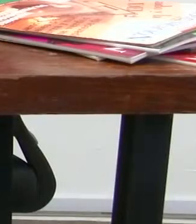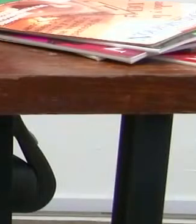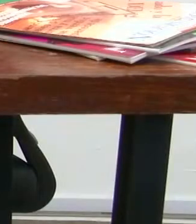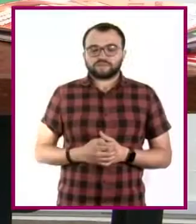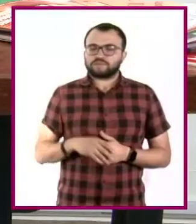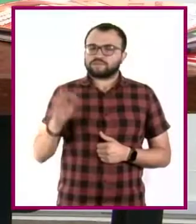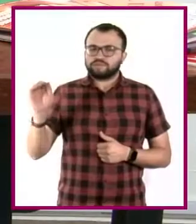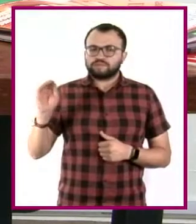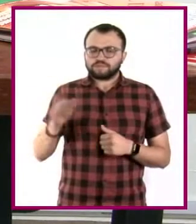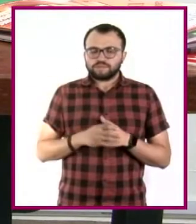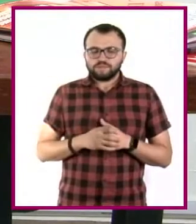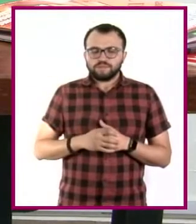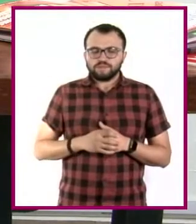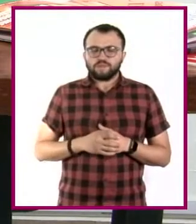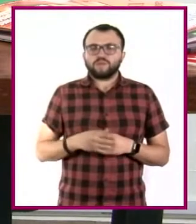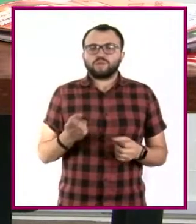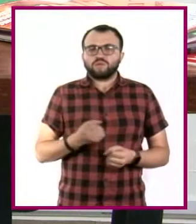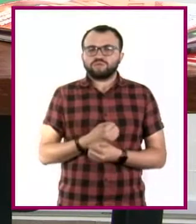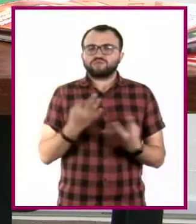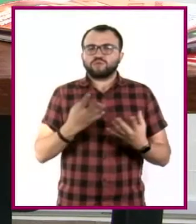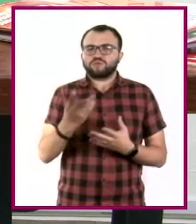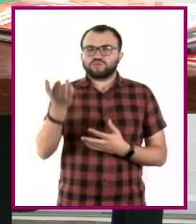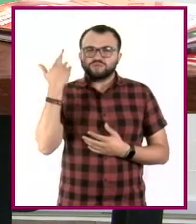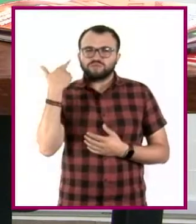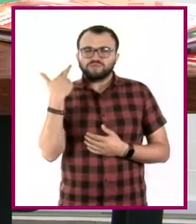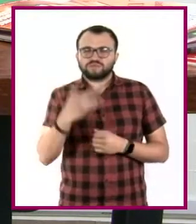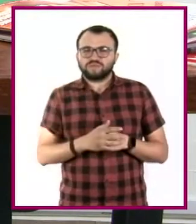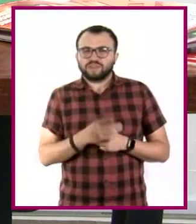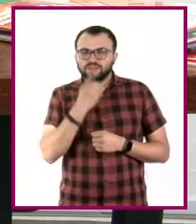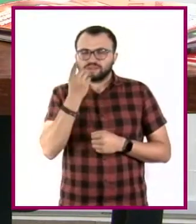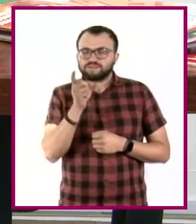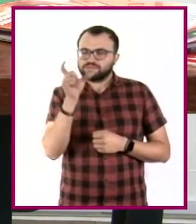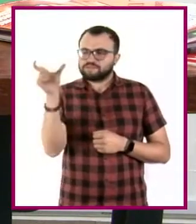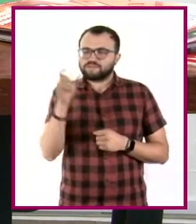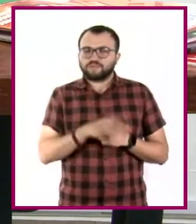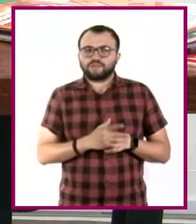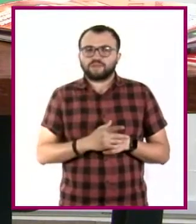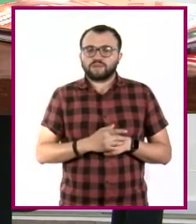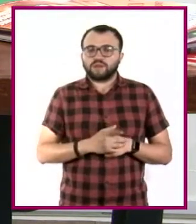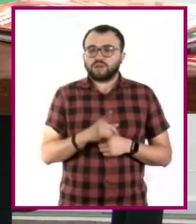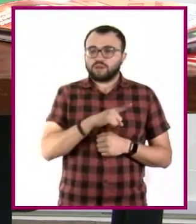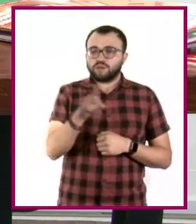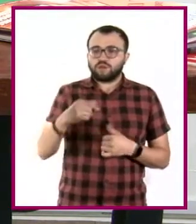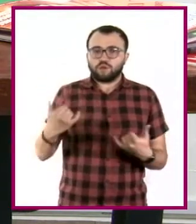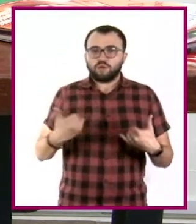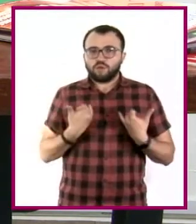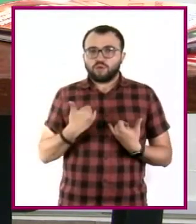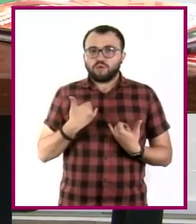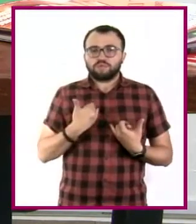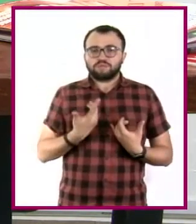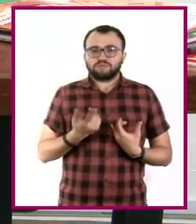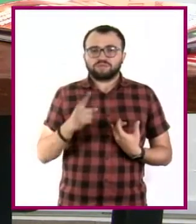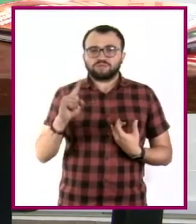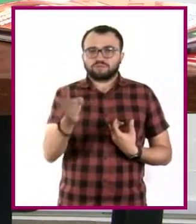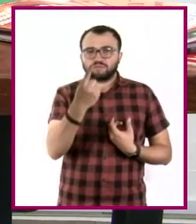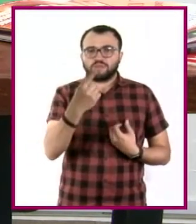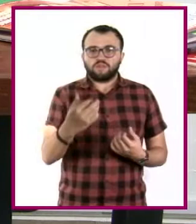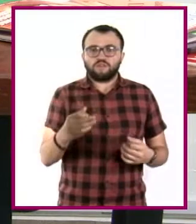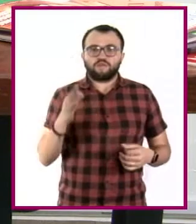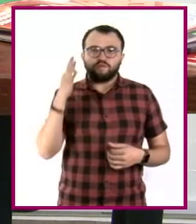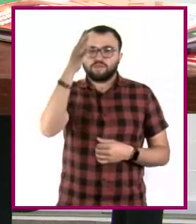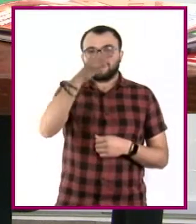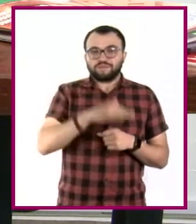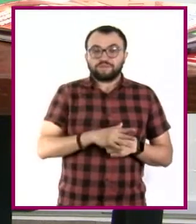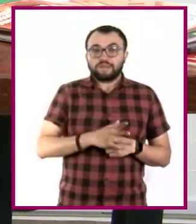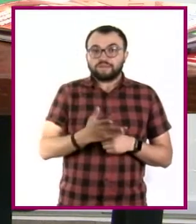Oye, Frida, ¿cuántas veces has escuchado la frase "los jóvenes son el futuro"? Bueno, Alfredo. Ser joven es